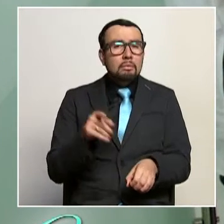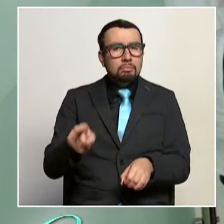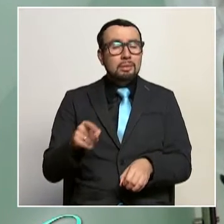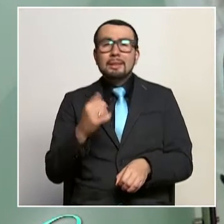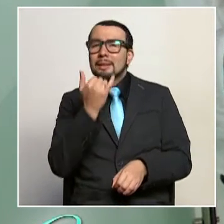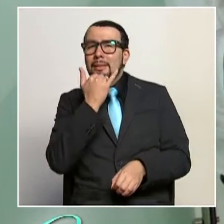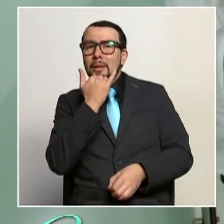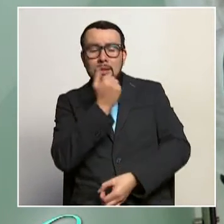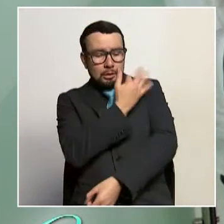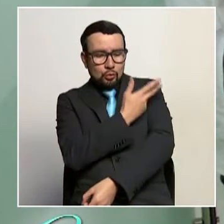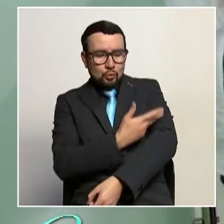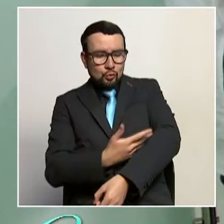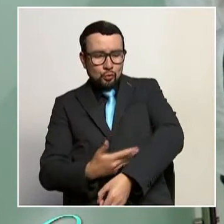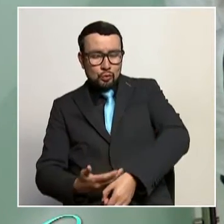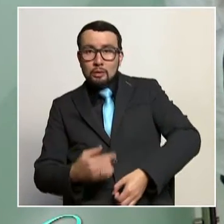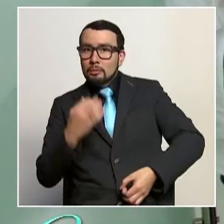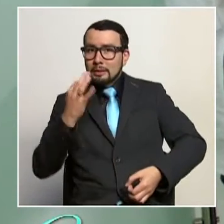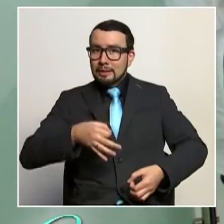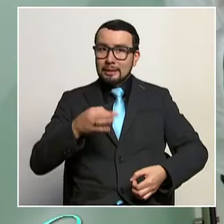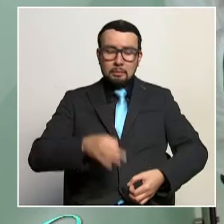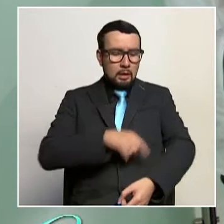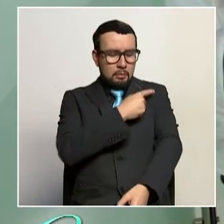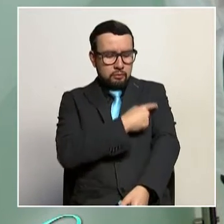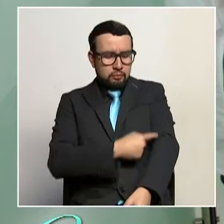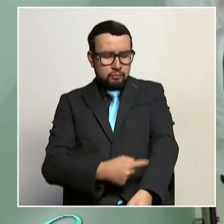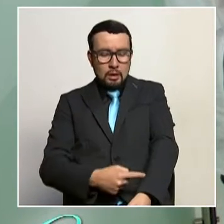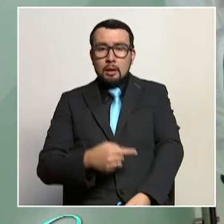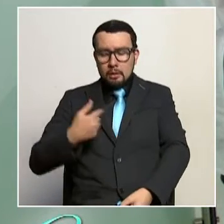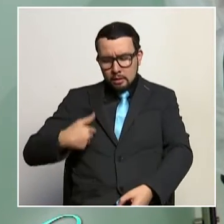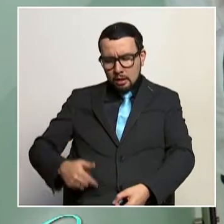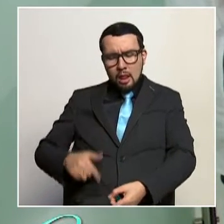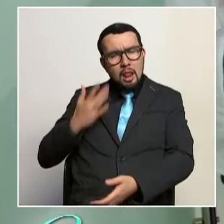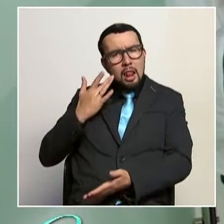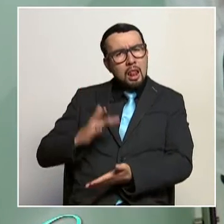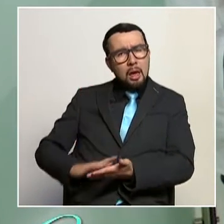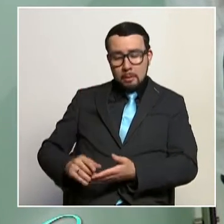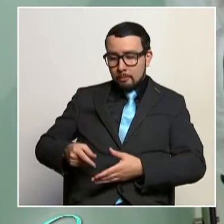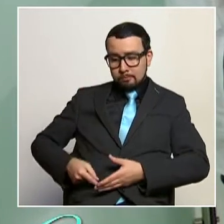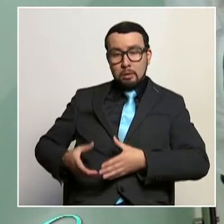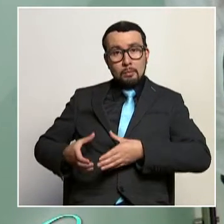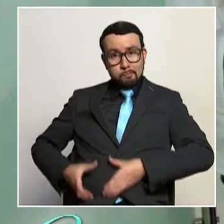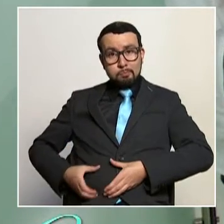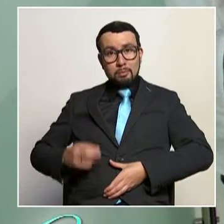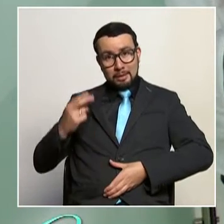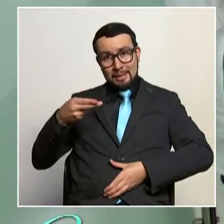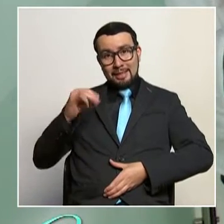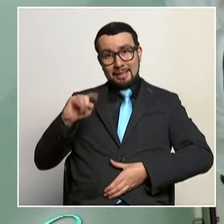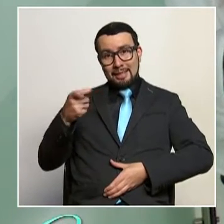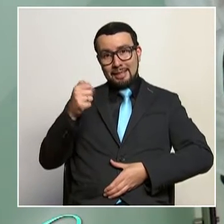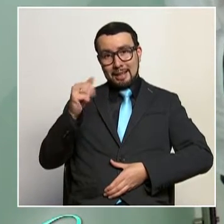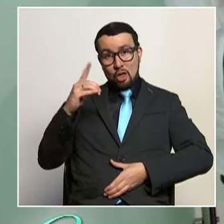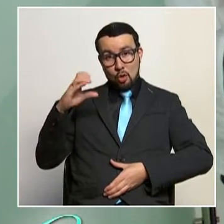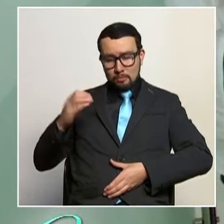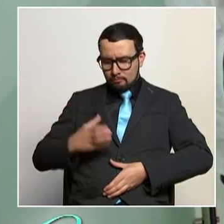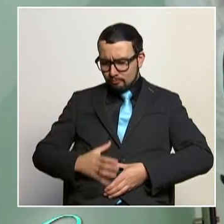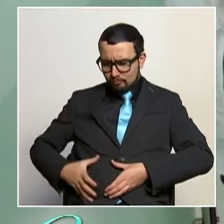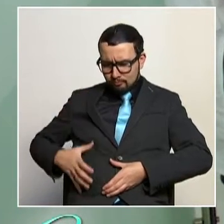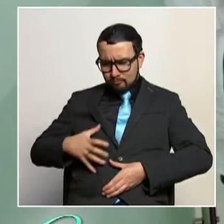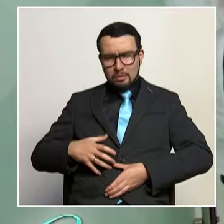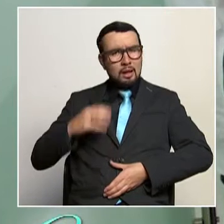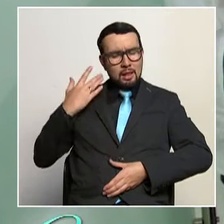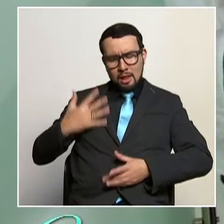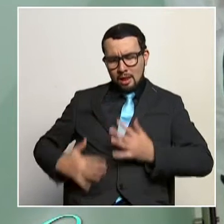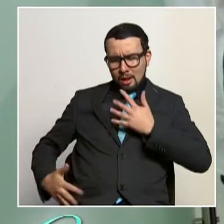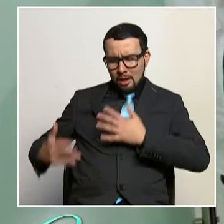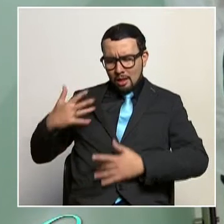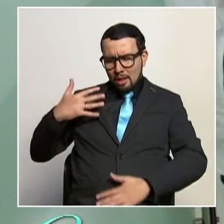un filtro en toda la mitad del cuerpo, que es el hígado. Todo el sistema venoso desemboca al hígado, entonces desde allí nos va a